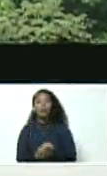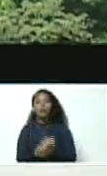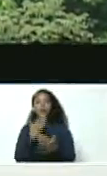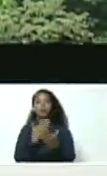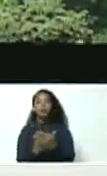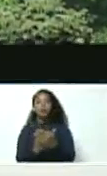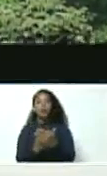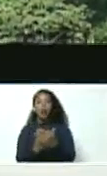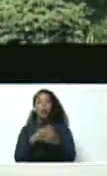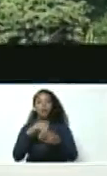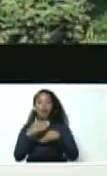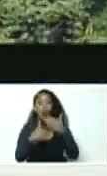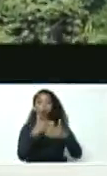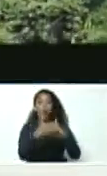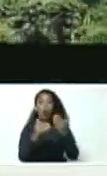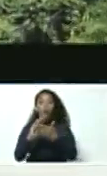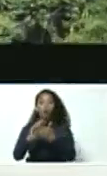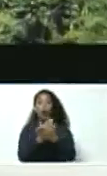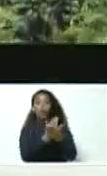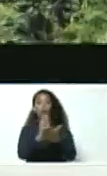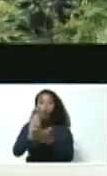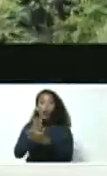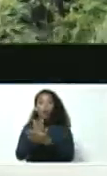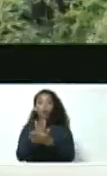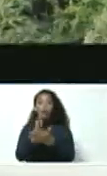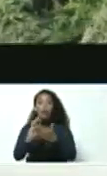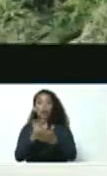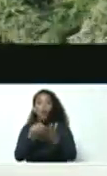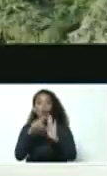ir despejando la vía, que hay que despejarla completamente,